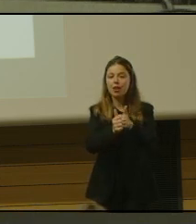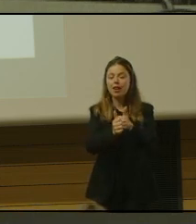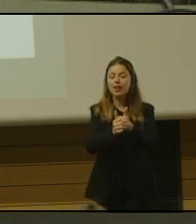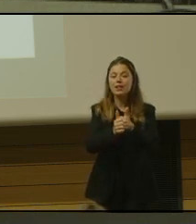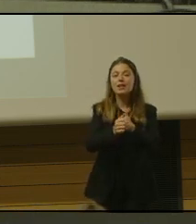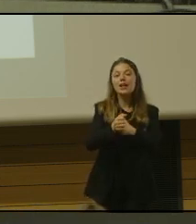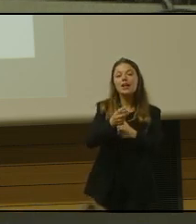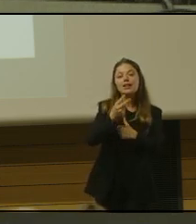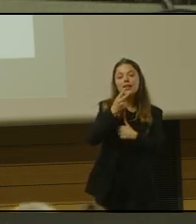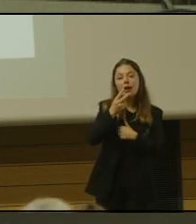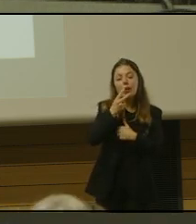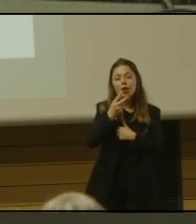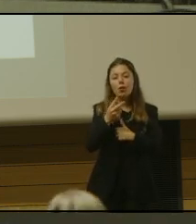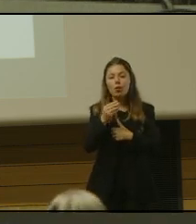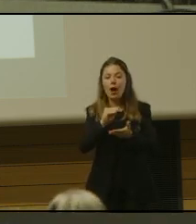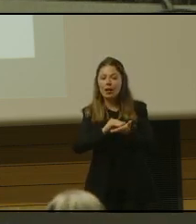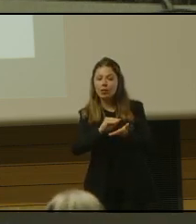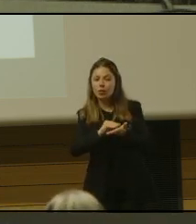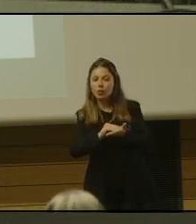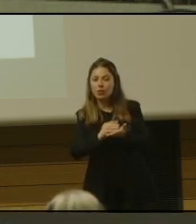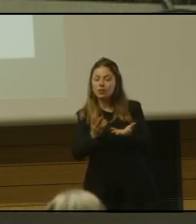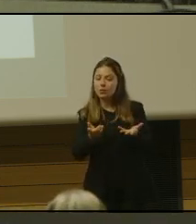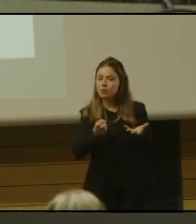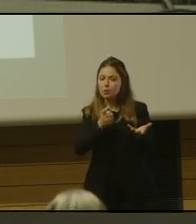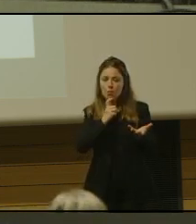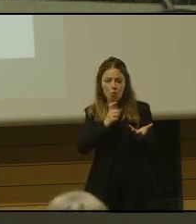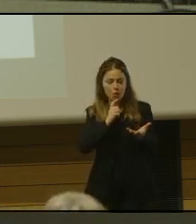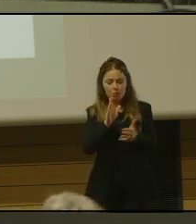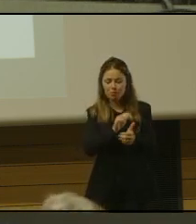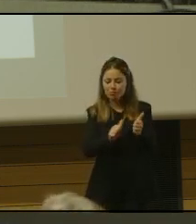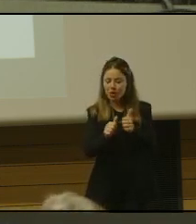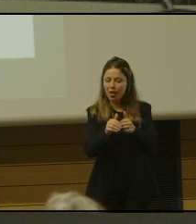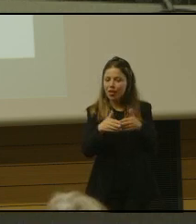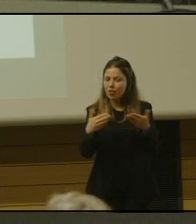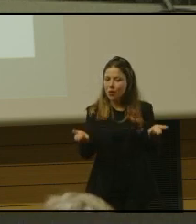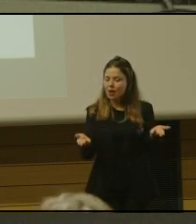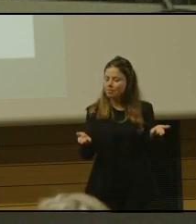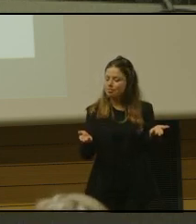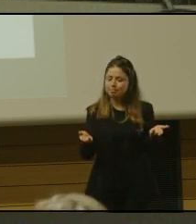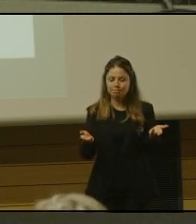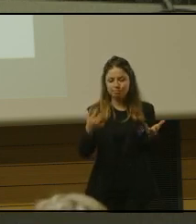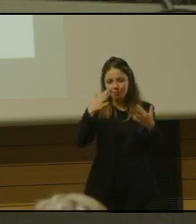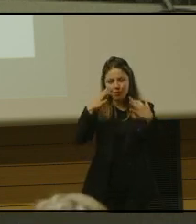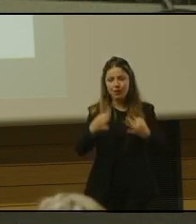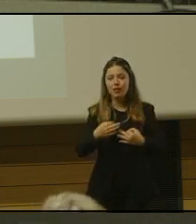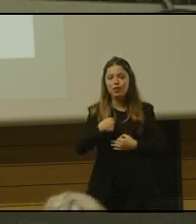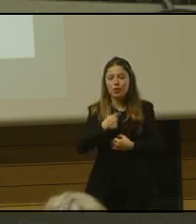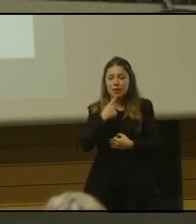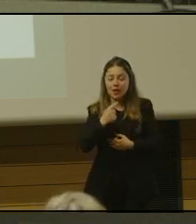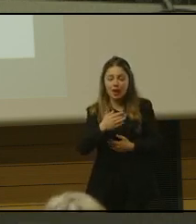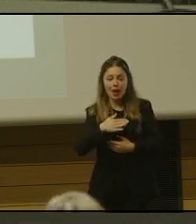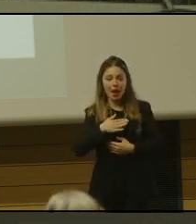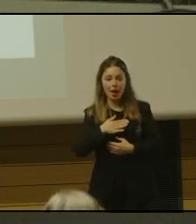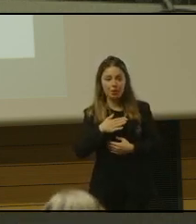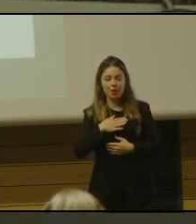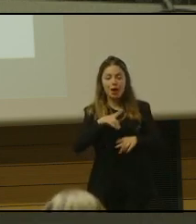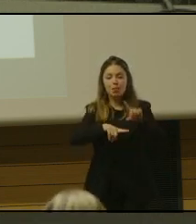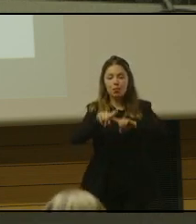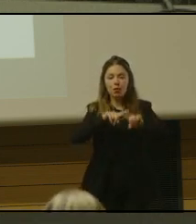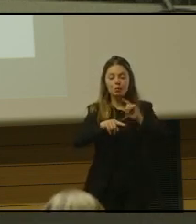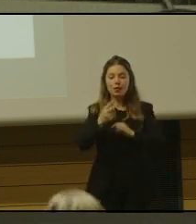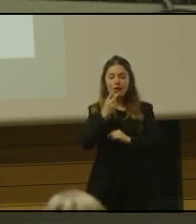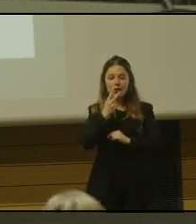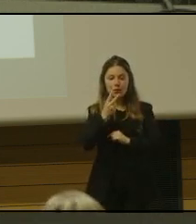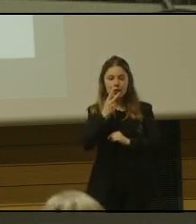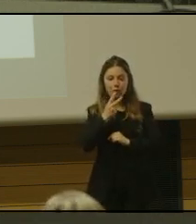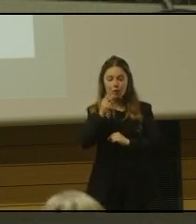alcohol, sobre... Eso es complejísimo, es muy complejo. Realmente, claro, yo te diría que a mí la problemática del tabaco